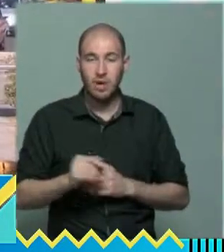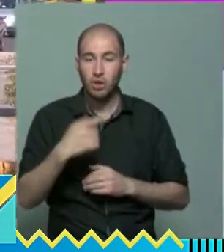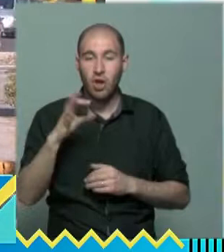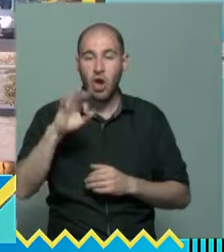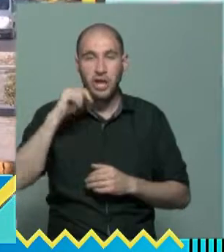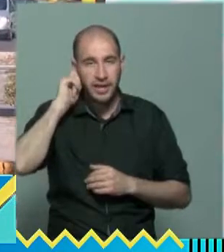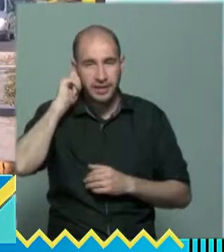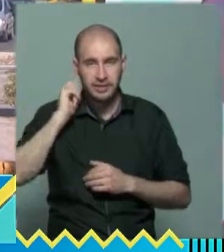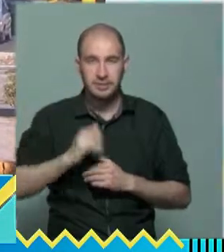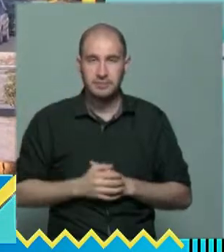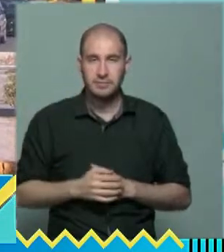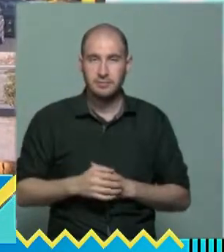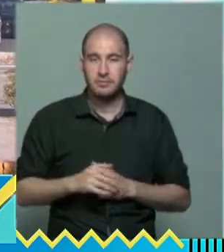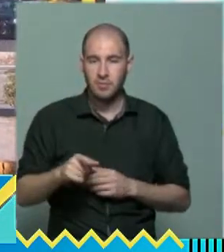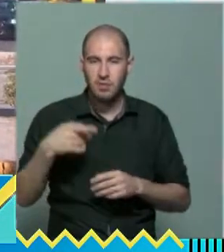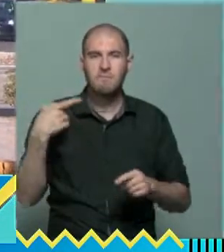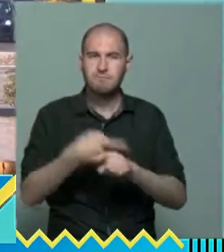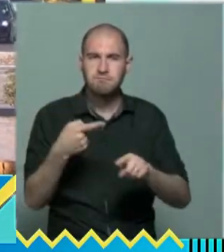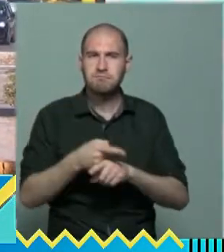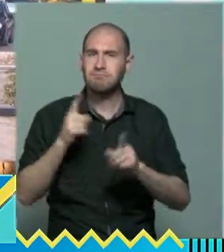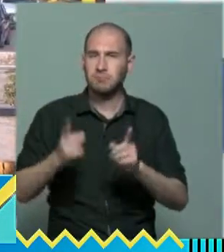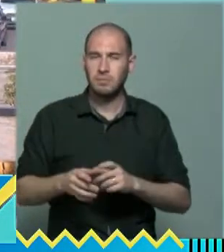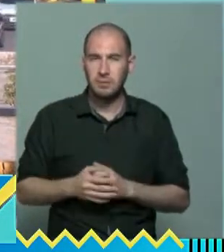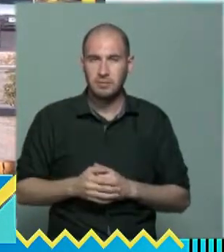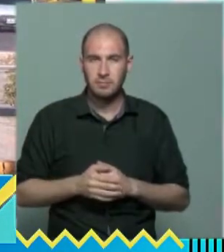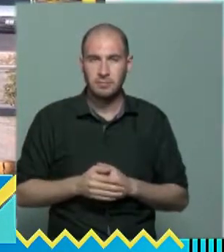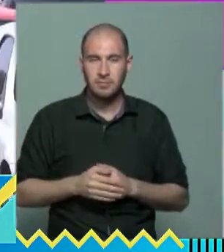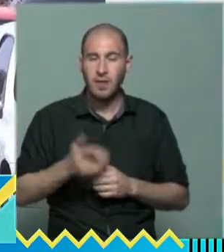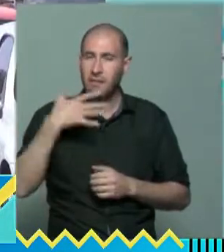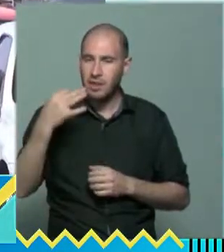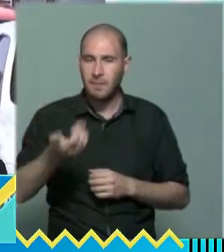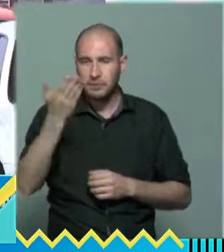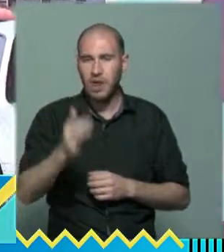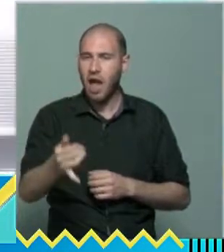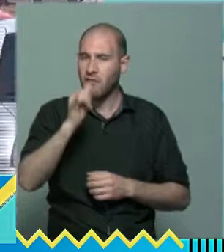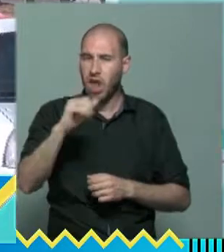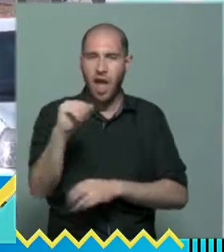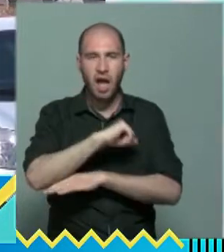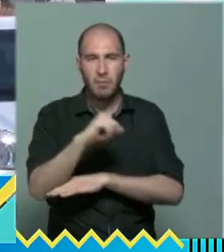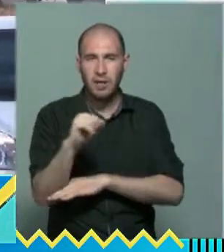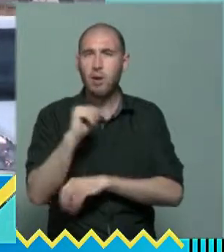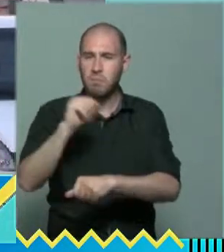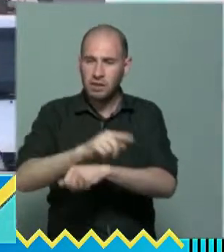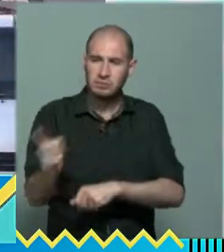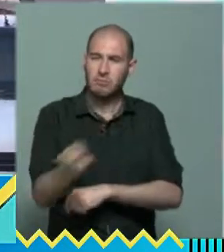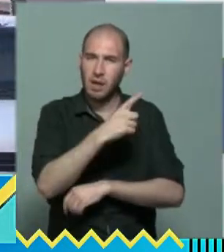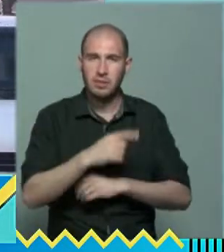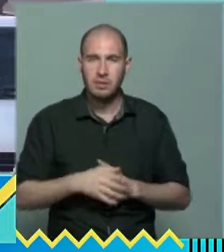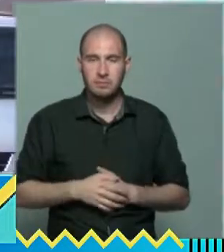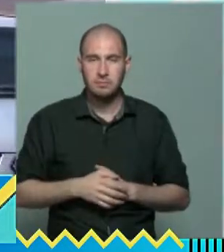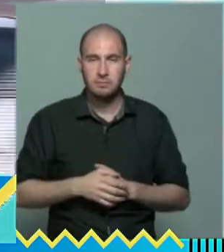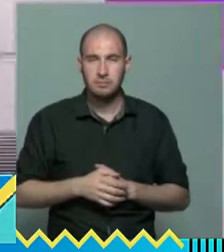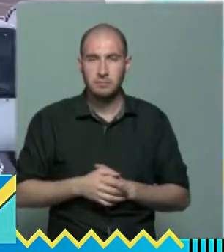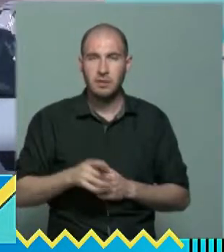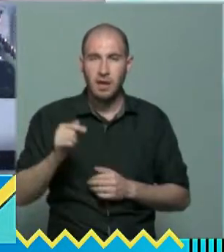ONG estuvimos batallando también por eso, ¿no? De que realmente el que esté con alcohol al volante fuera detenido y